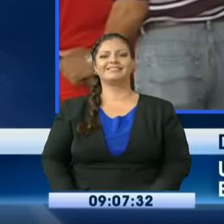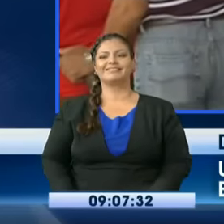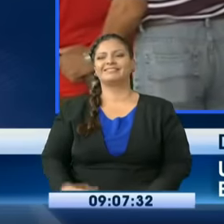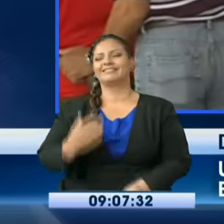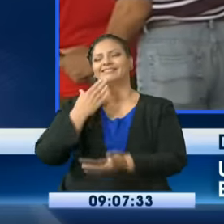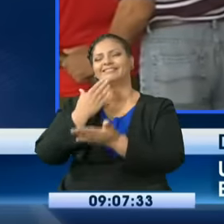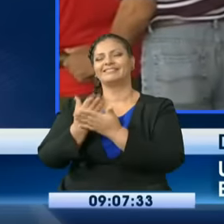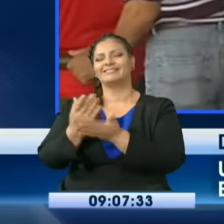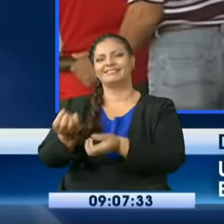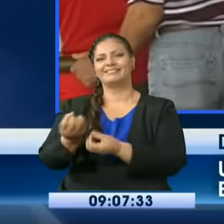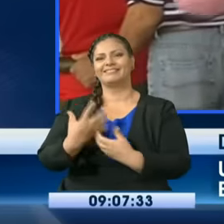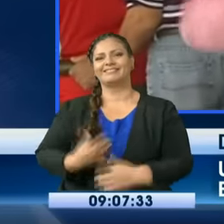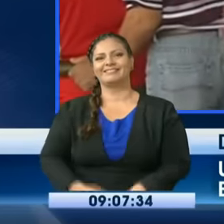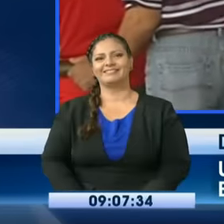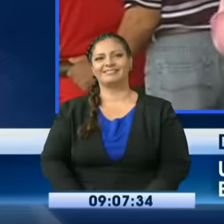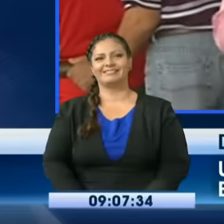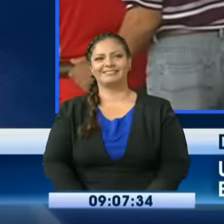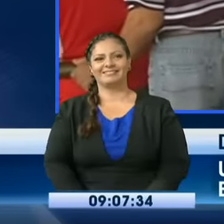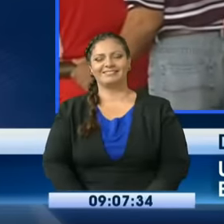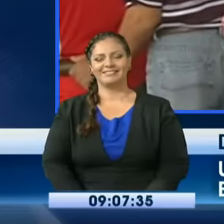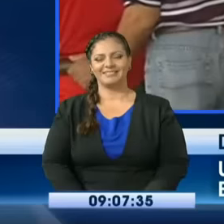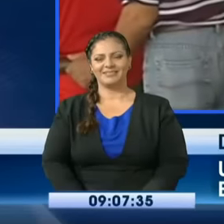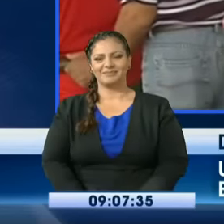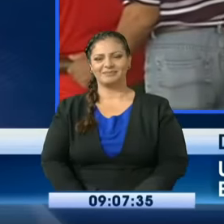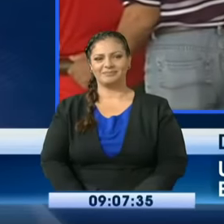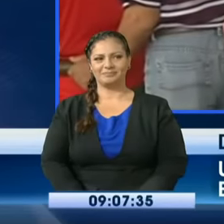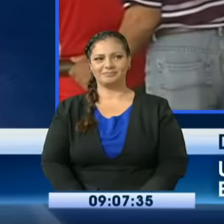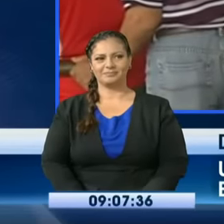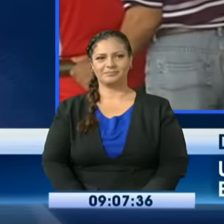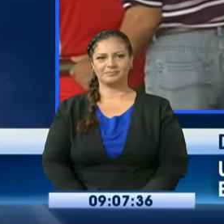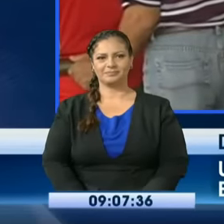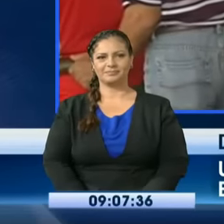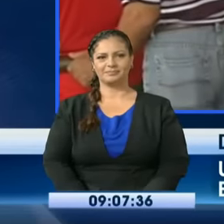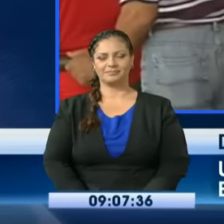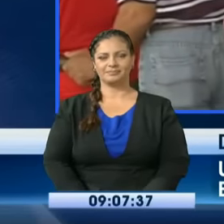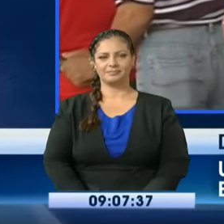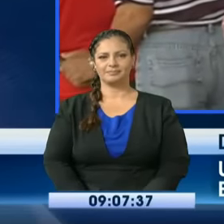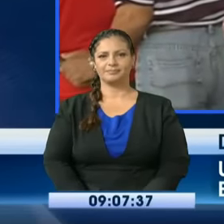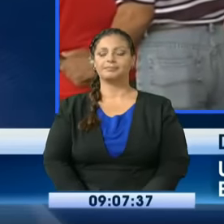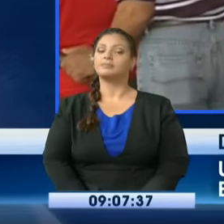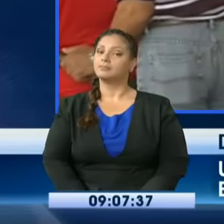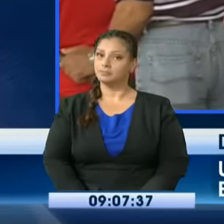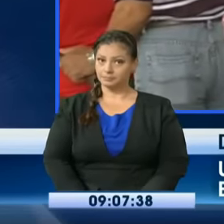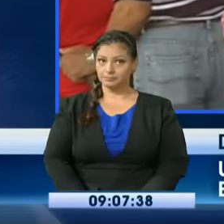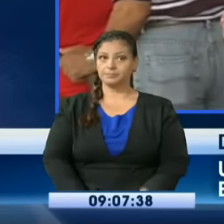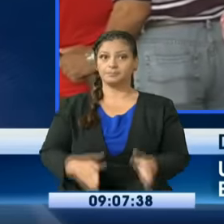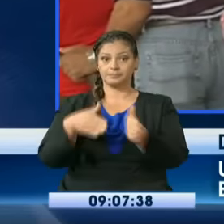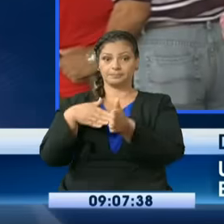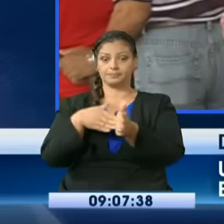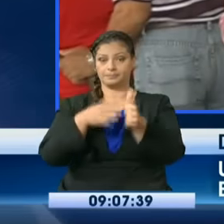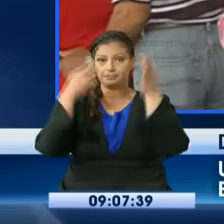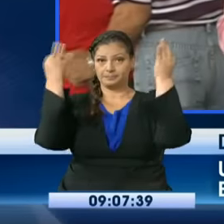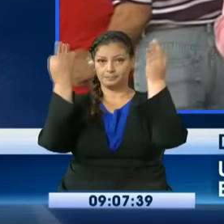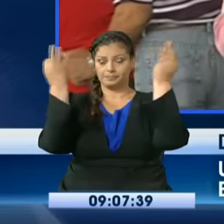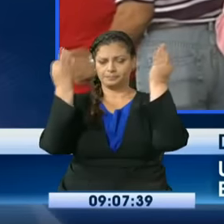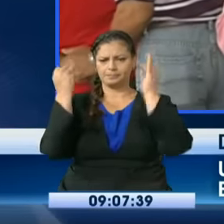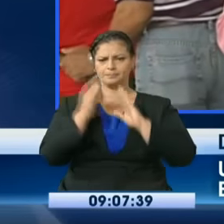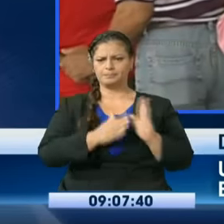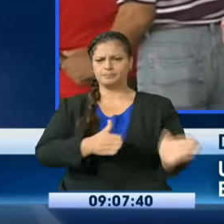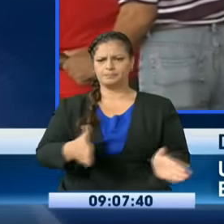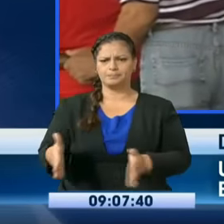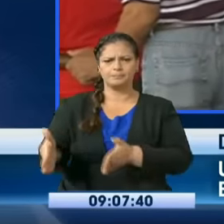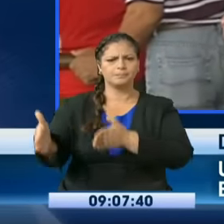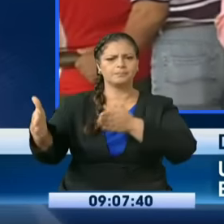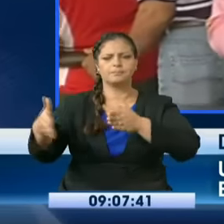por la información que nos ha brindado en la mañana. Y muy bueno que la Corporación de la Metrovía se preocupe por el